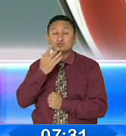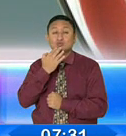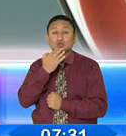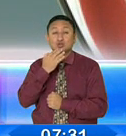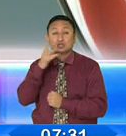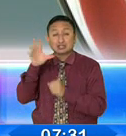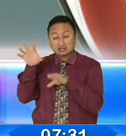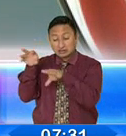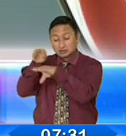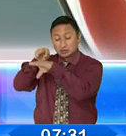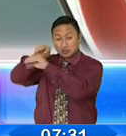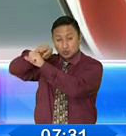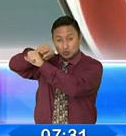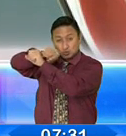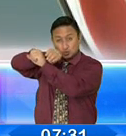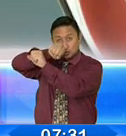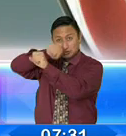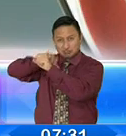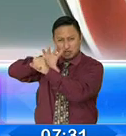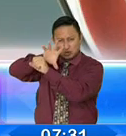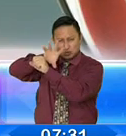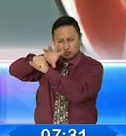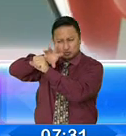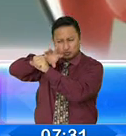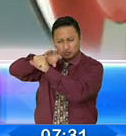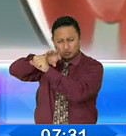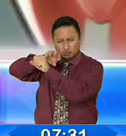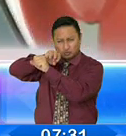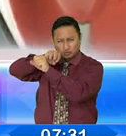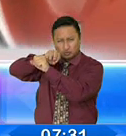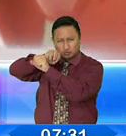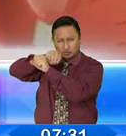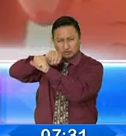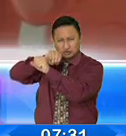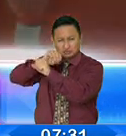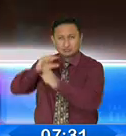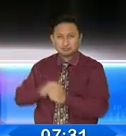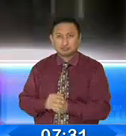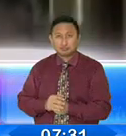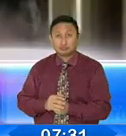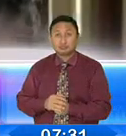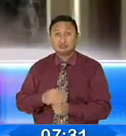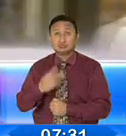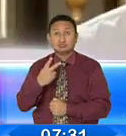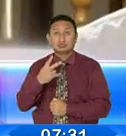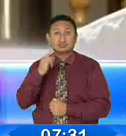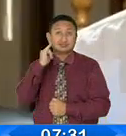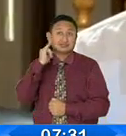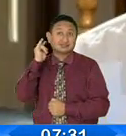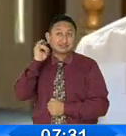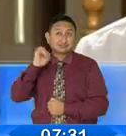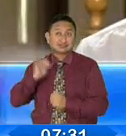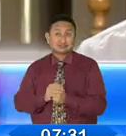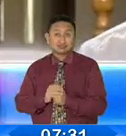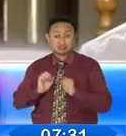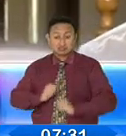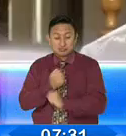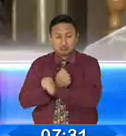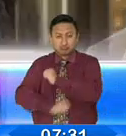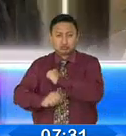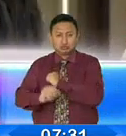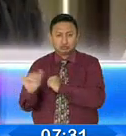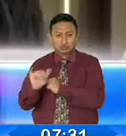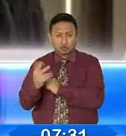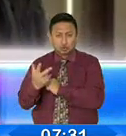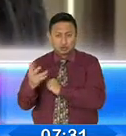retina, provocando la pérdida progresiva y severa de la visión. Son dos niñas que nacieron con esta patología. Es